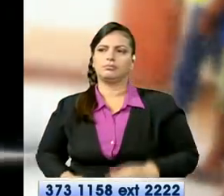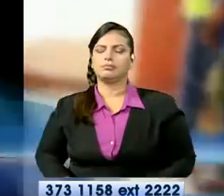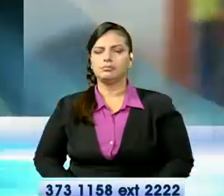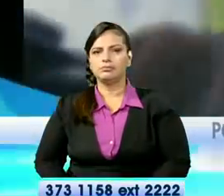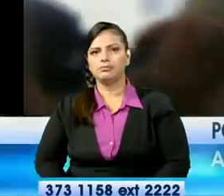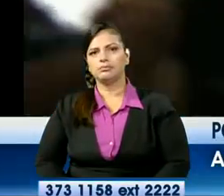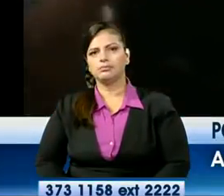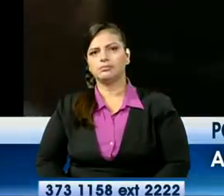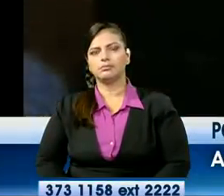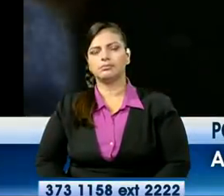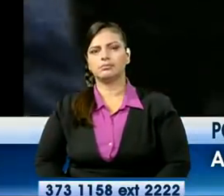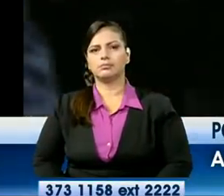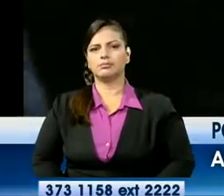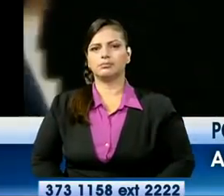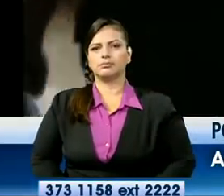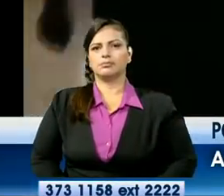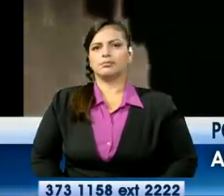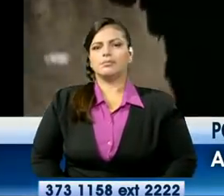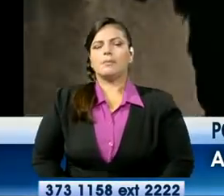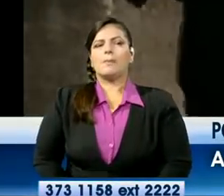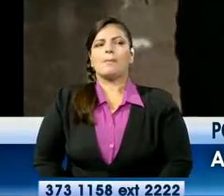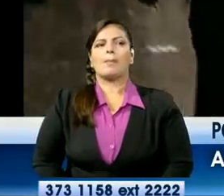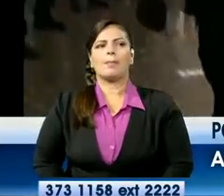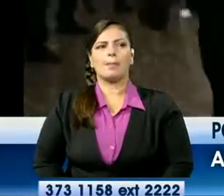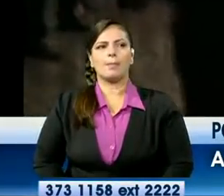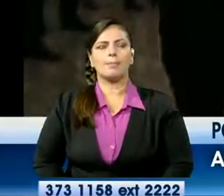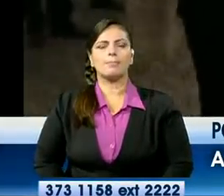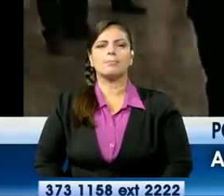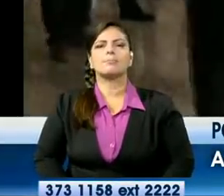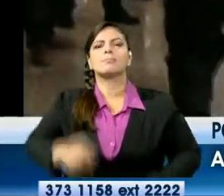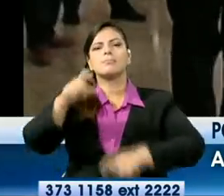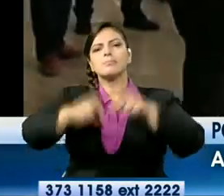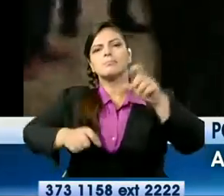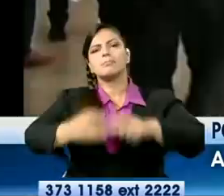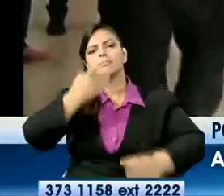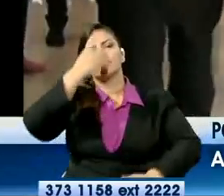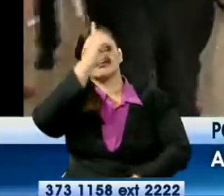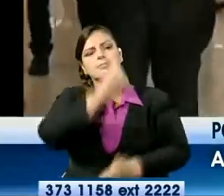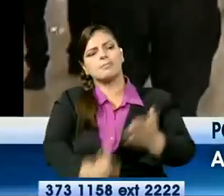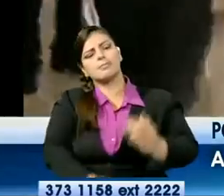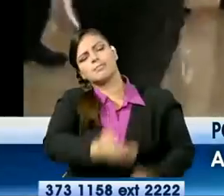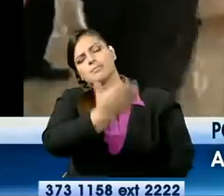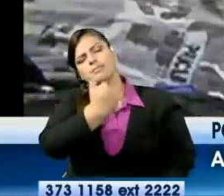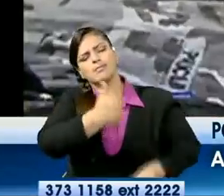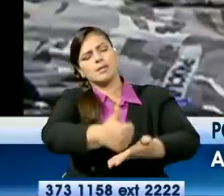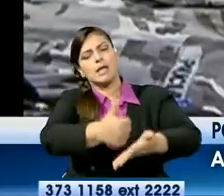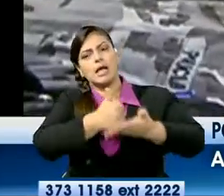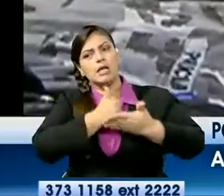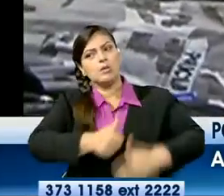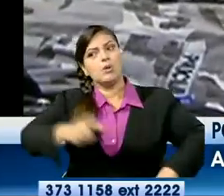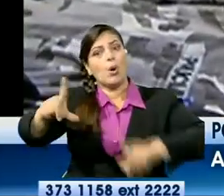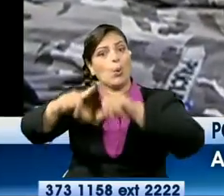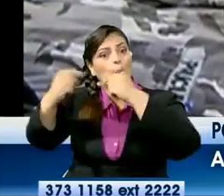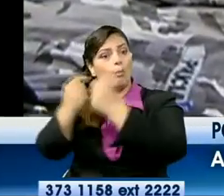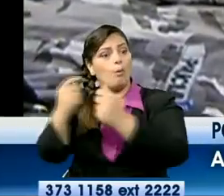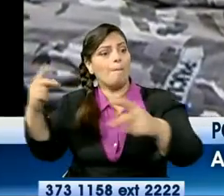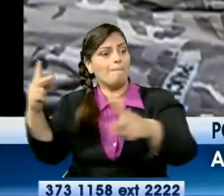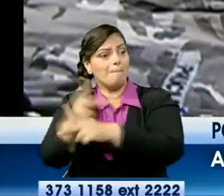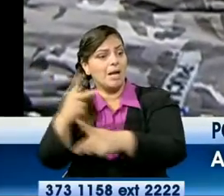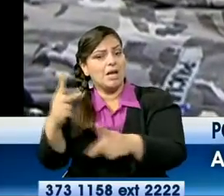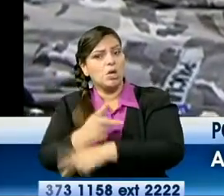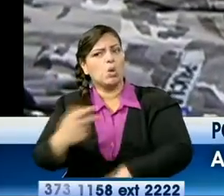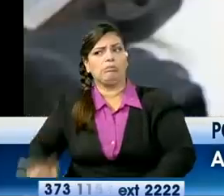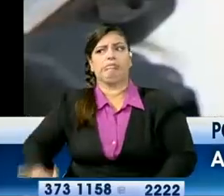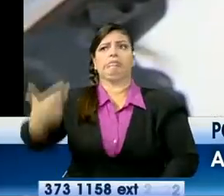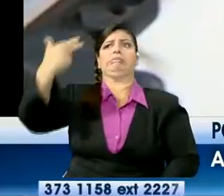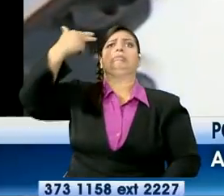La denuncia de los últimos perjudicados contribuyó a la desarticulación de esta presunta banda delictiva. En la parroquia Pozorja, la policía